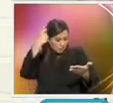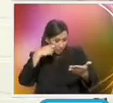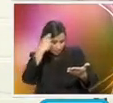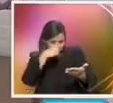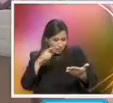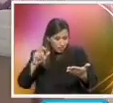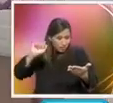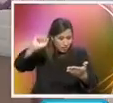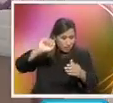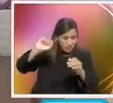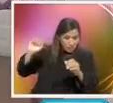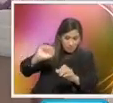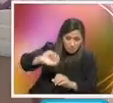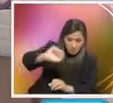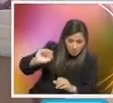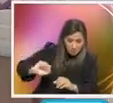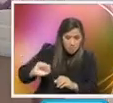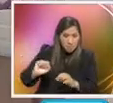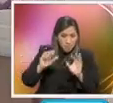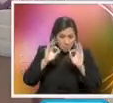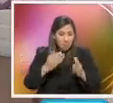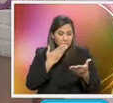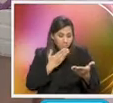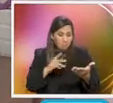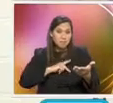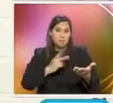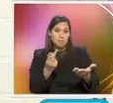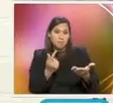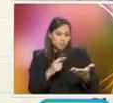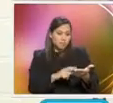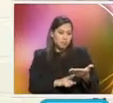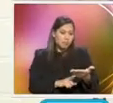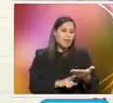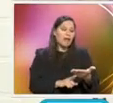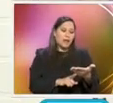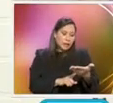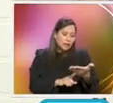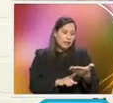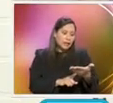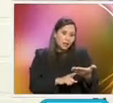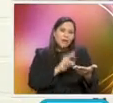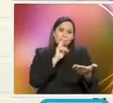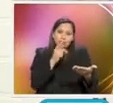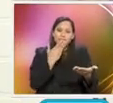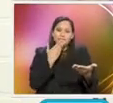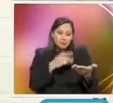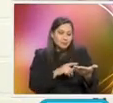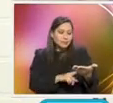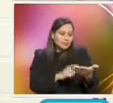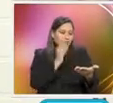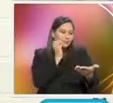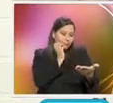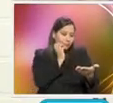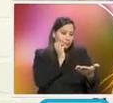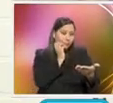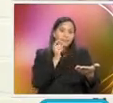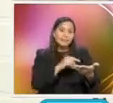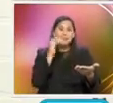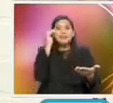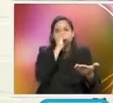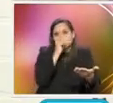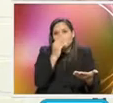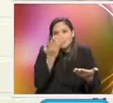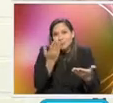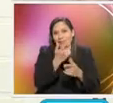correctamente o bañar correctamente a tu perro, es realmente conveniente y además, evidentemente, esto es gratuito, es